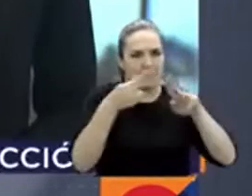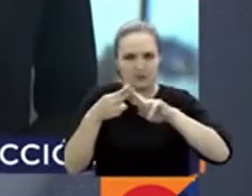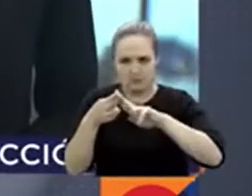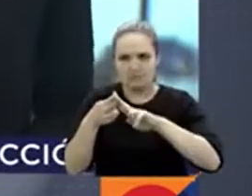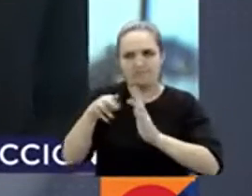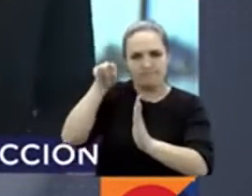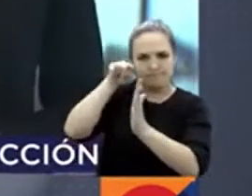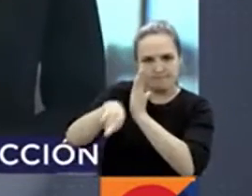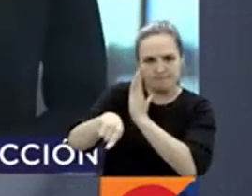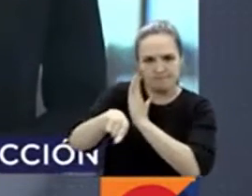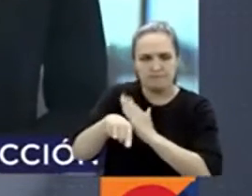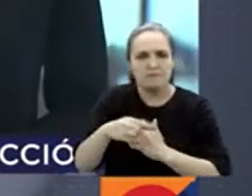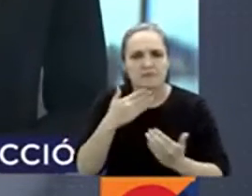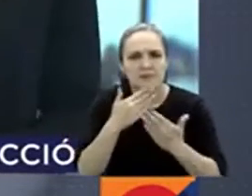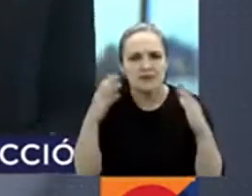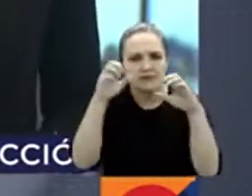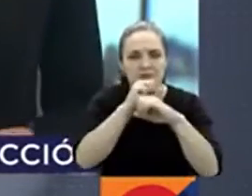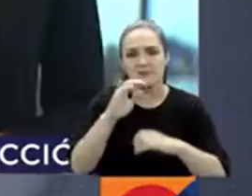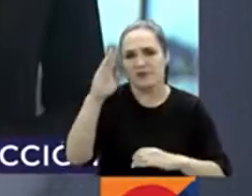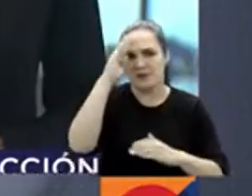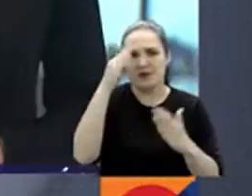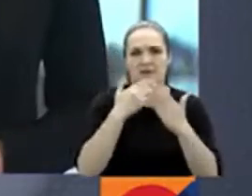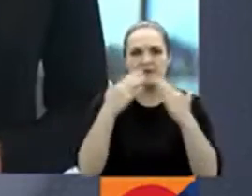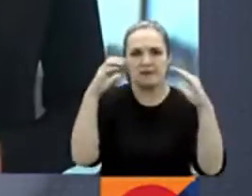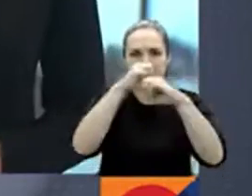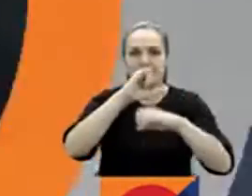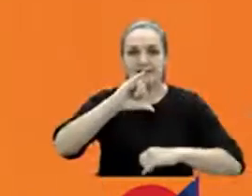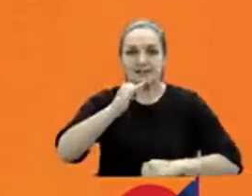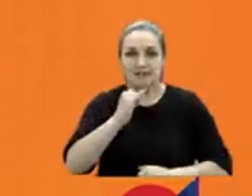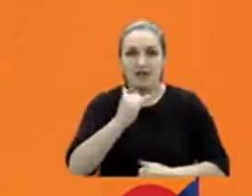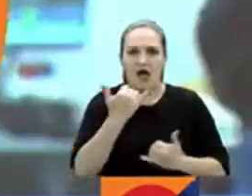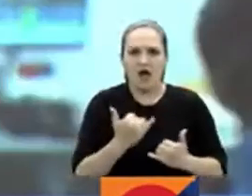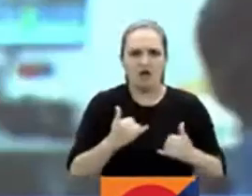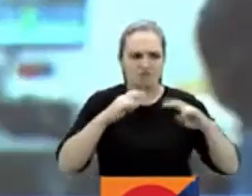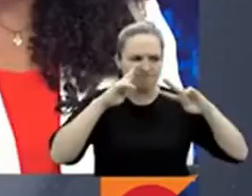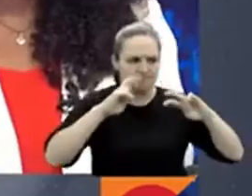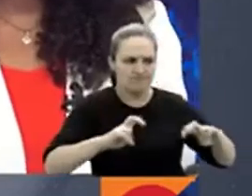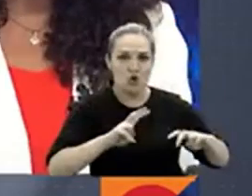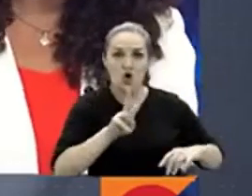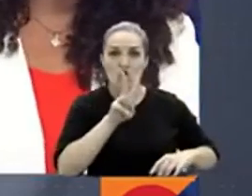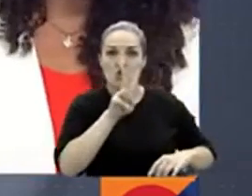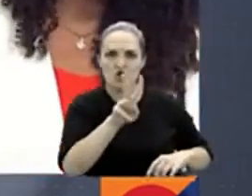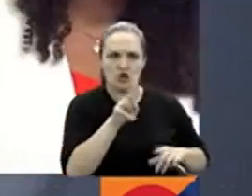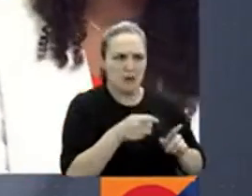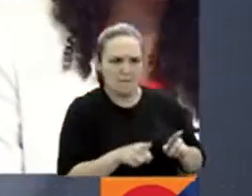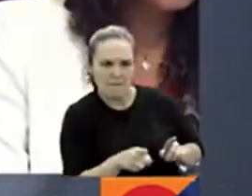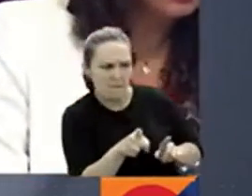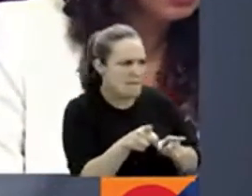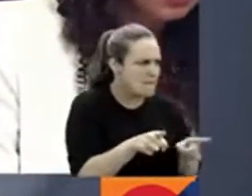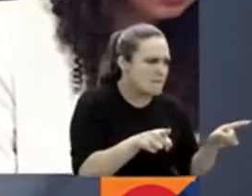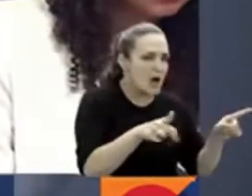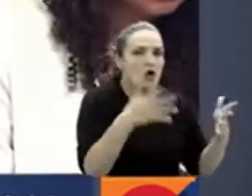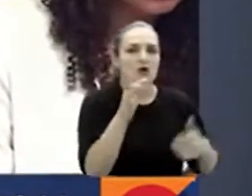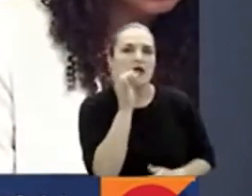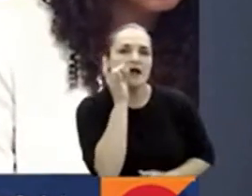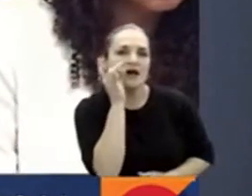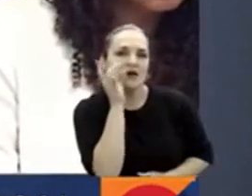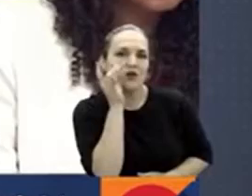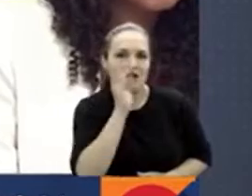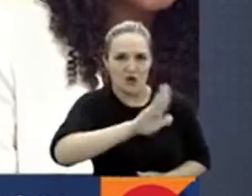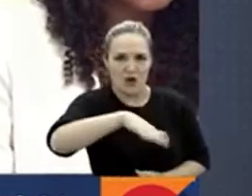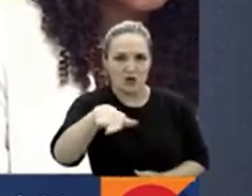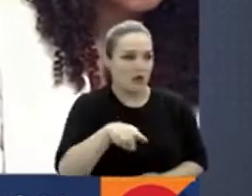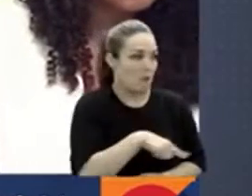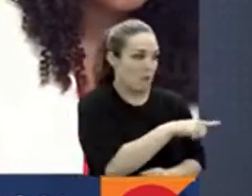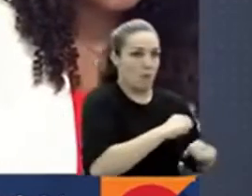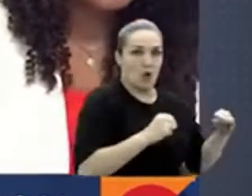noches. Damari, muy buenas noches. Pues fueron 2 operativos realizados por las autoridades hoy en la madrugada en Río Negro, Antioquia y Bogotá, en